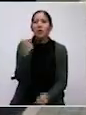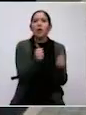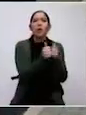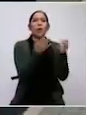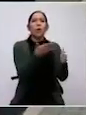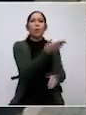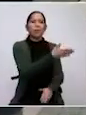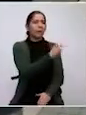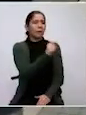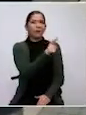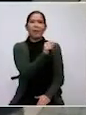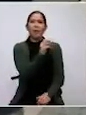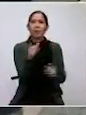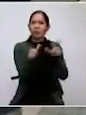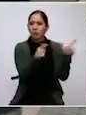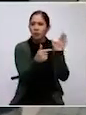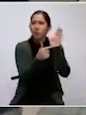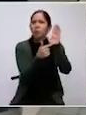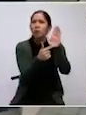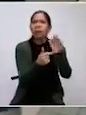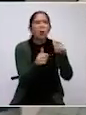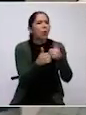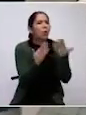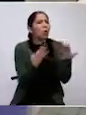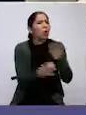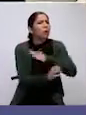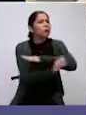Buenos días. ¿Qué tal la madrugada paseña?